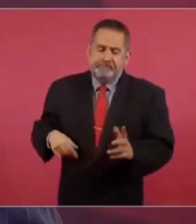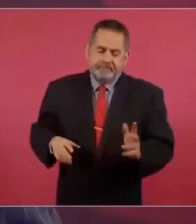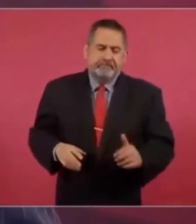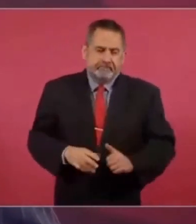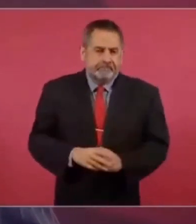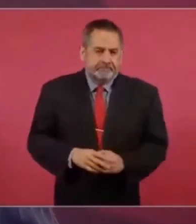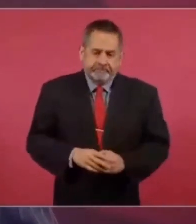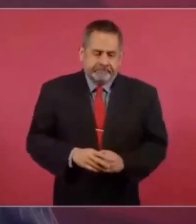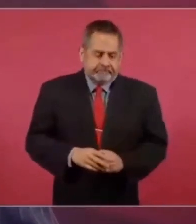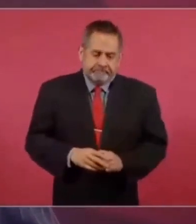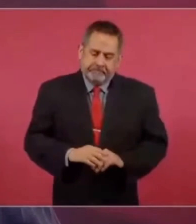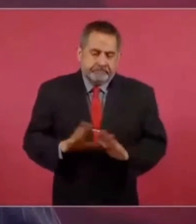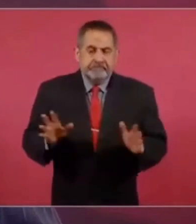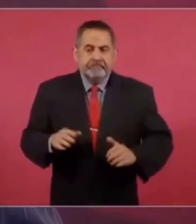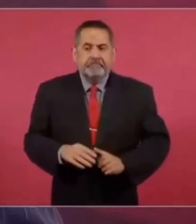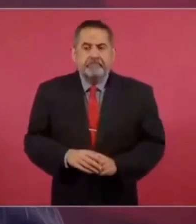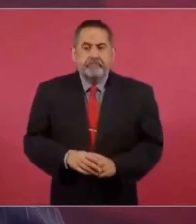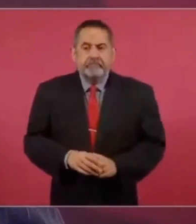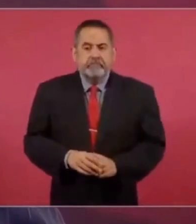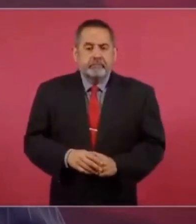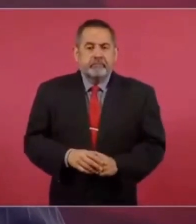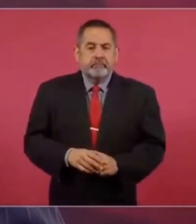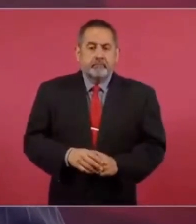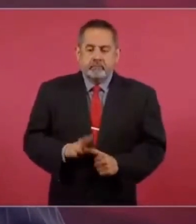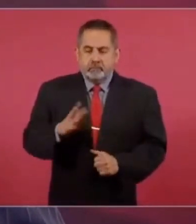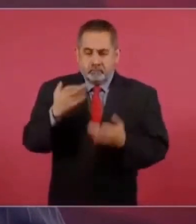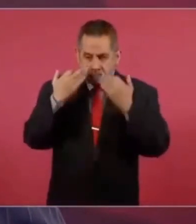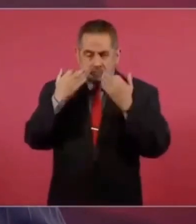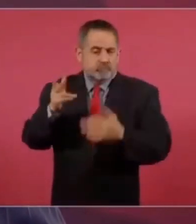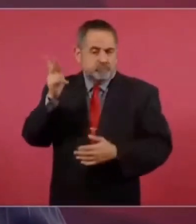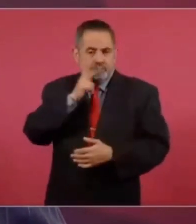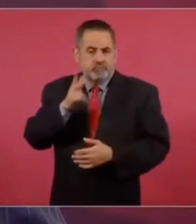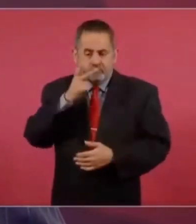Eso está demostrado.